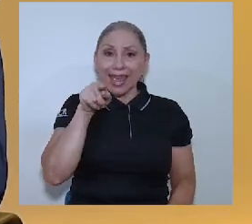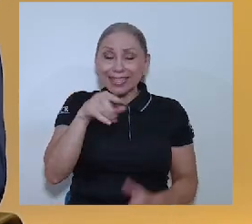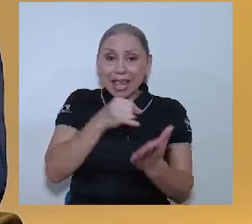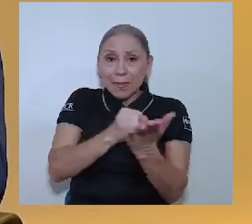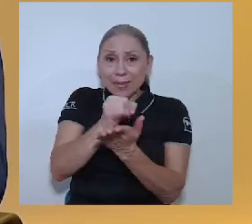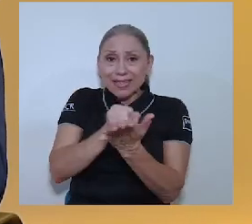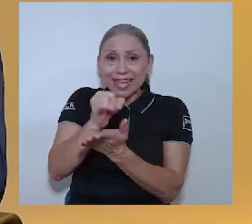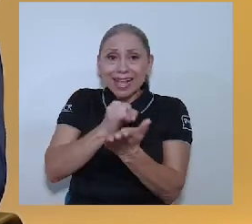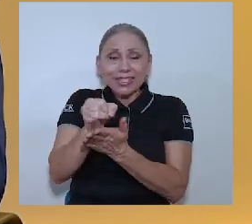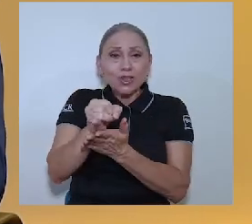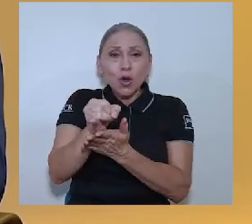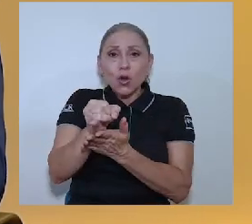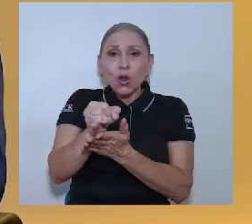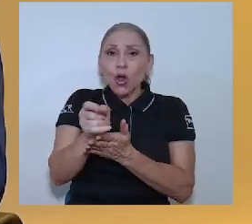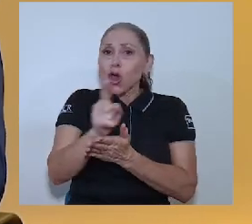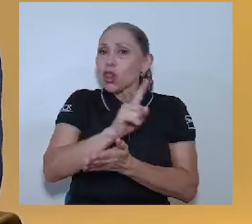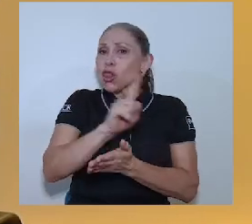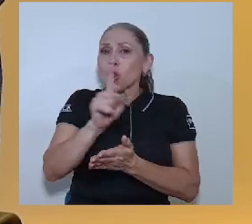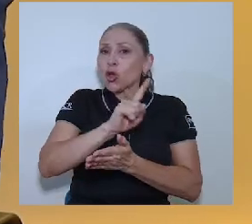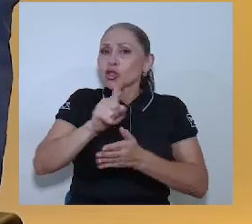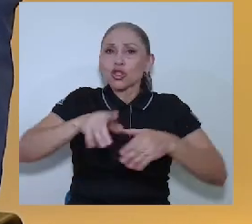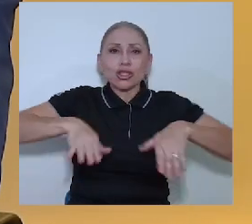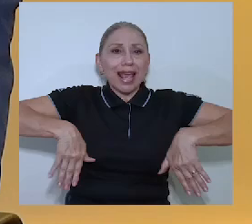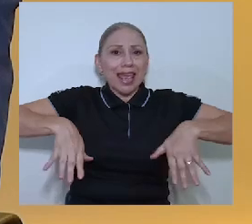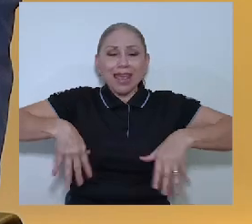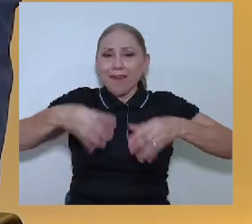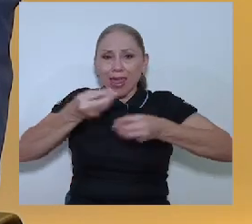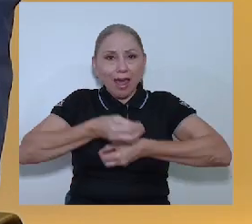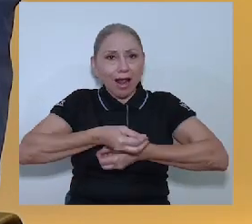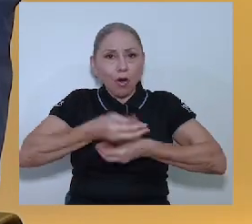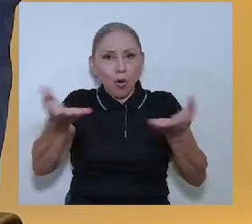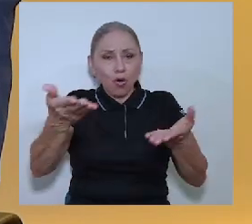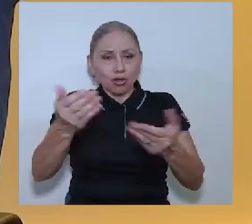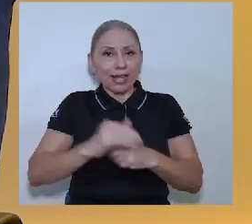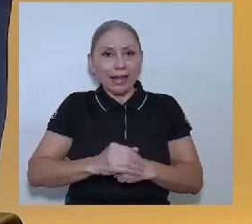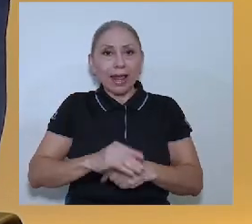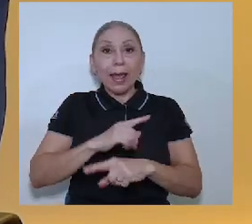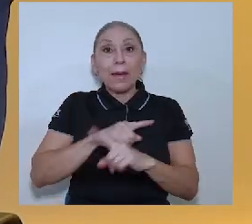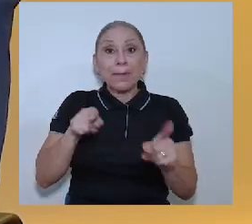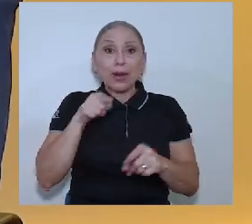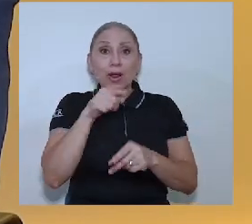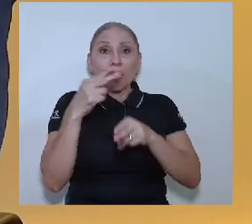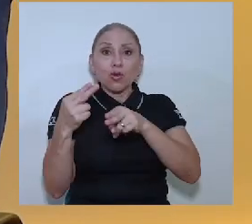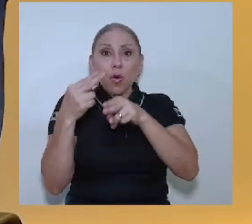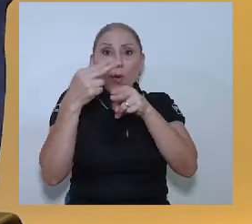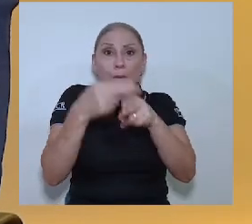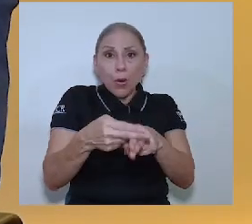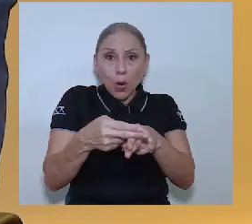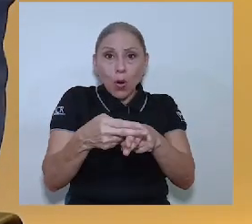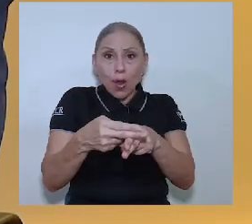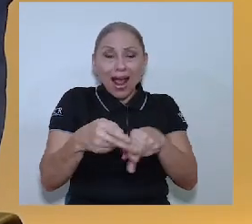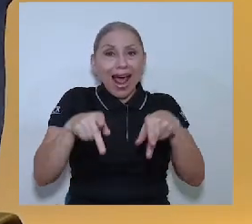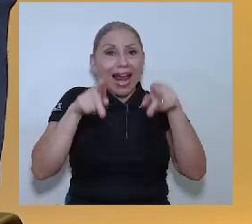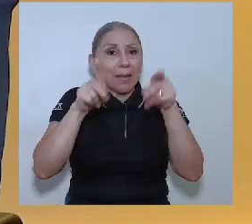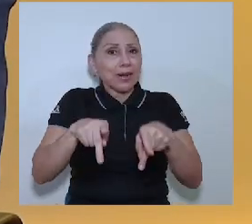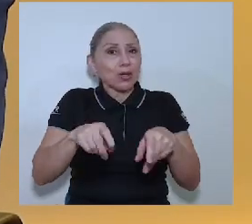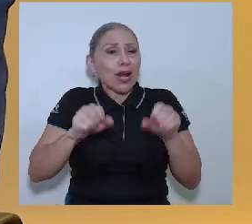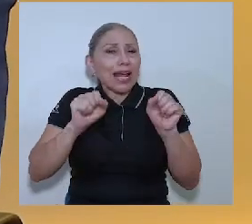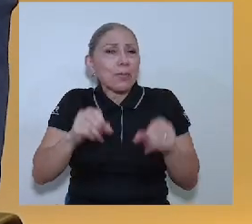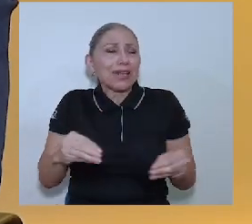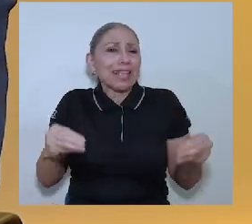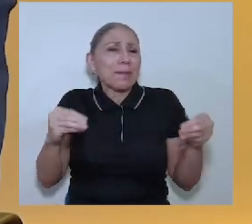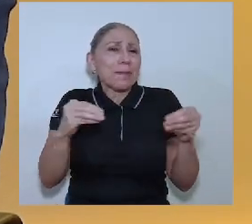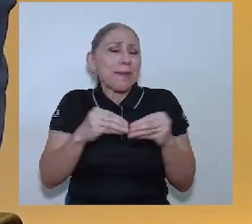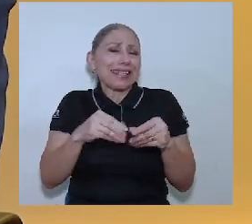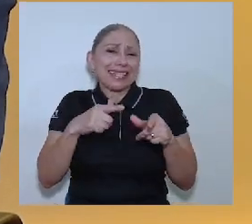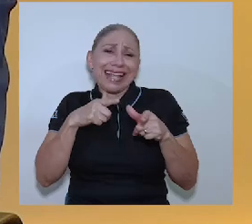no se iba a dar a conocer. Pero bueno, entonces nombró al que puede ser el más extremista de sus partidarios